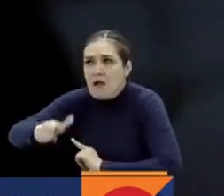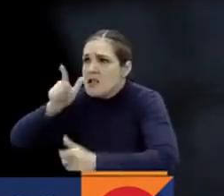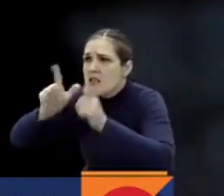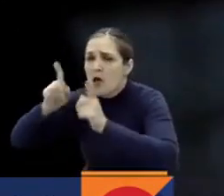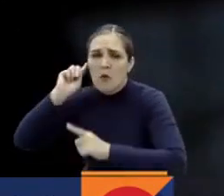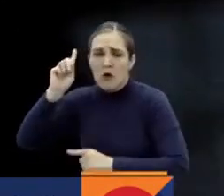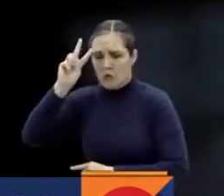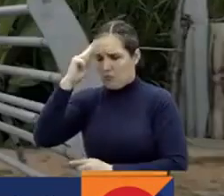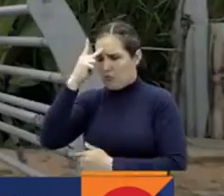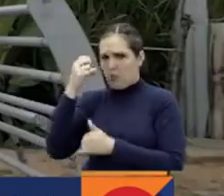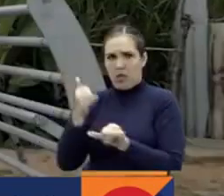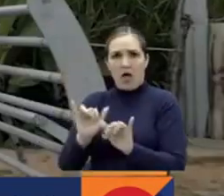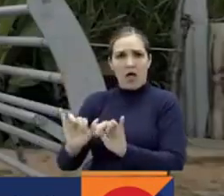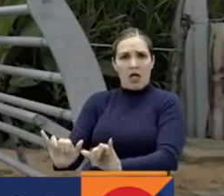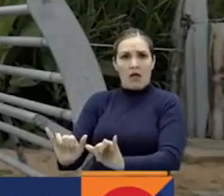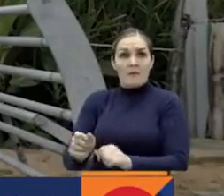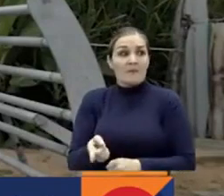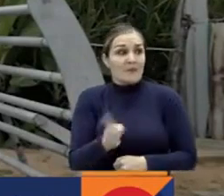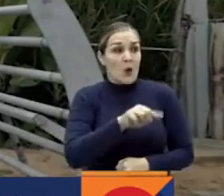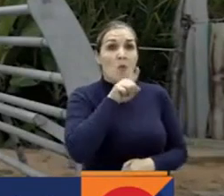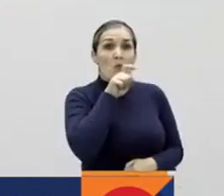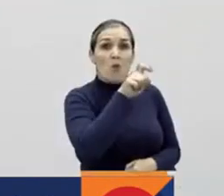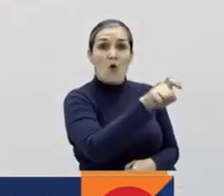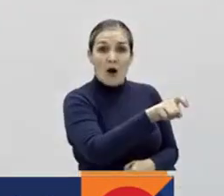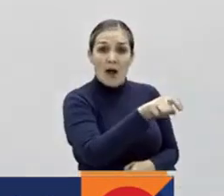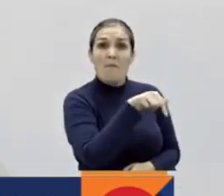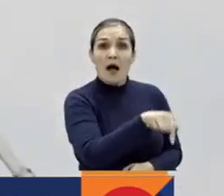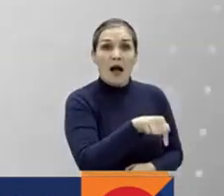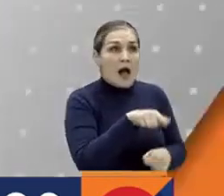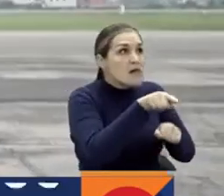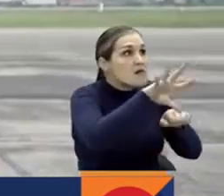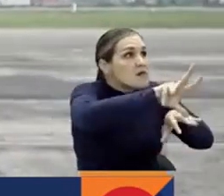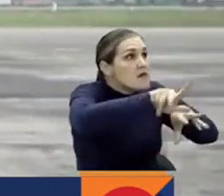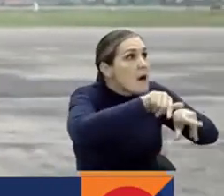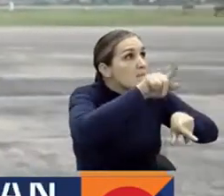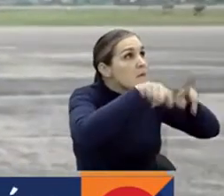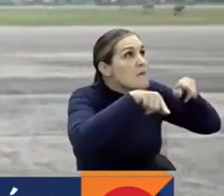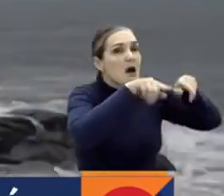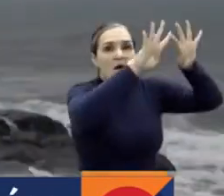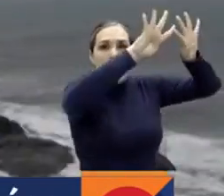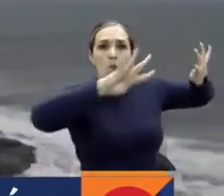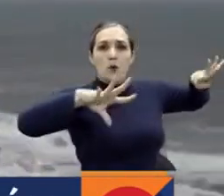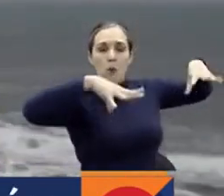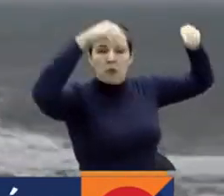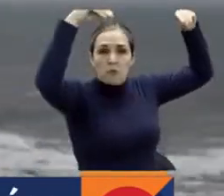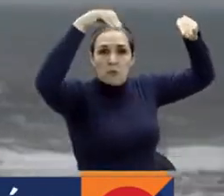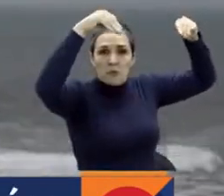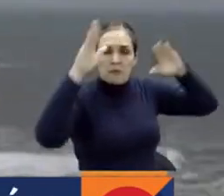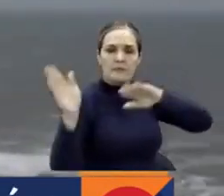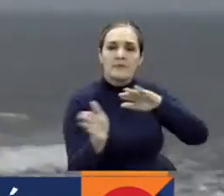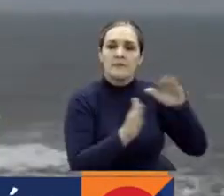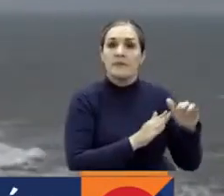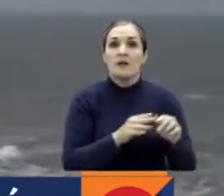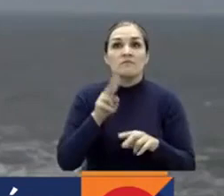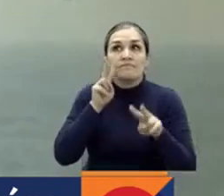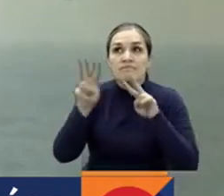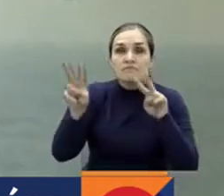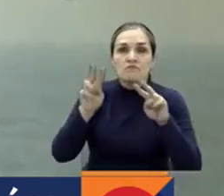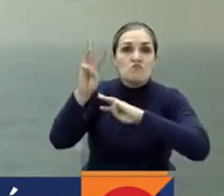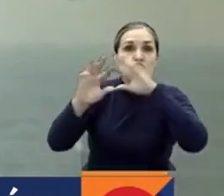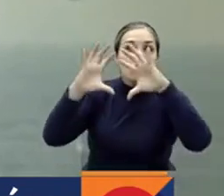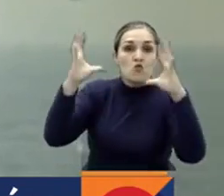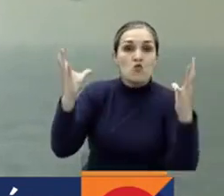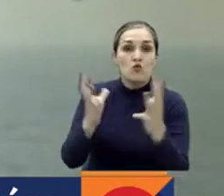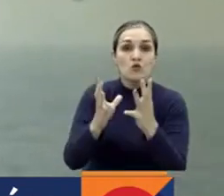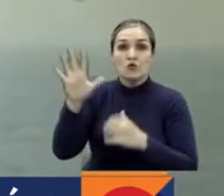robaban. Y en Bucaramanga, otros dejaron a oscuras un importante puente. Tensión en el mundo. Aviones de combate chinos